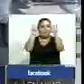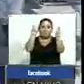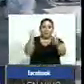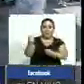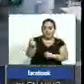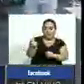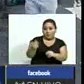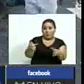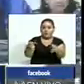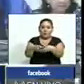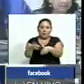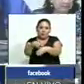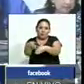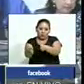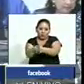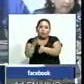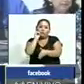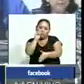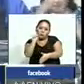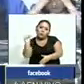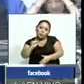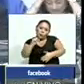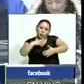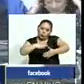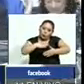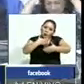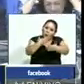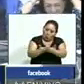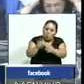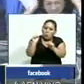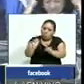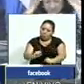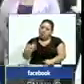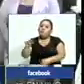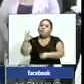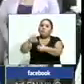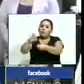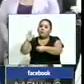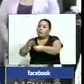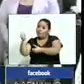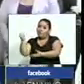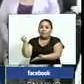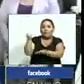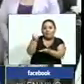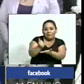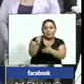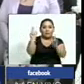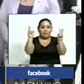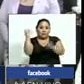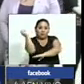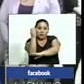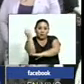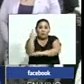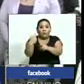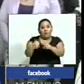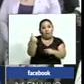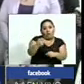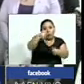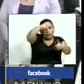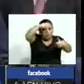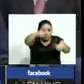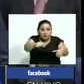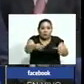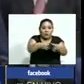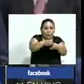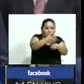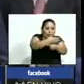los diputados dicen que están en la disposición de dar el financiamiento necesario para la emergencia, la falta de acuerdos entre